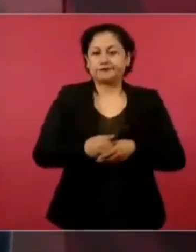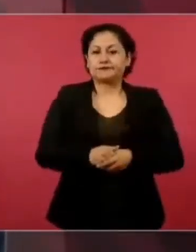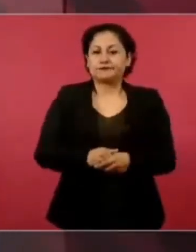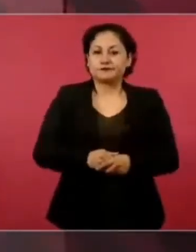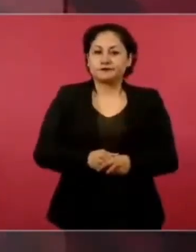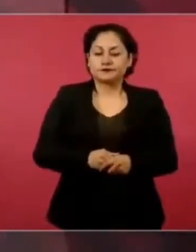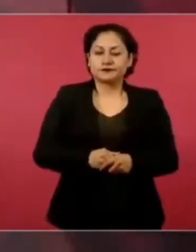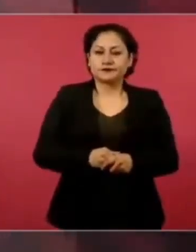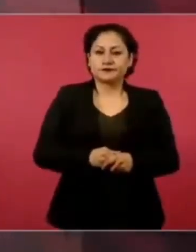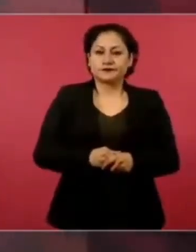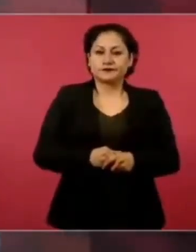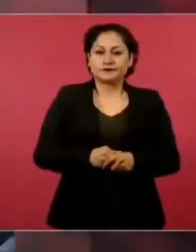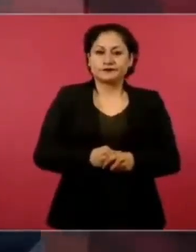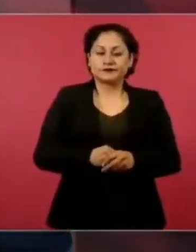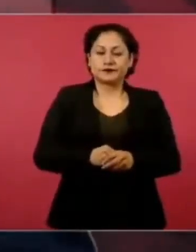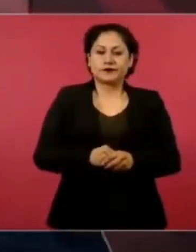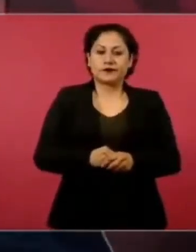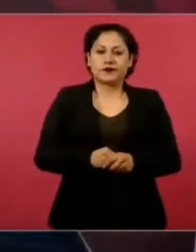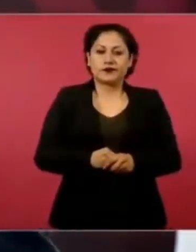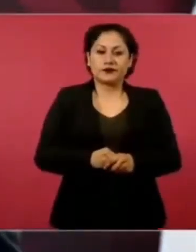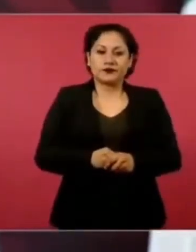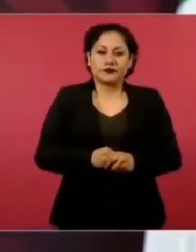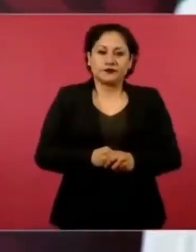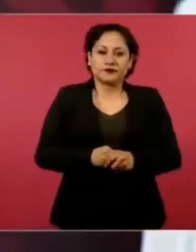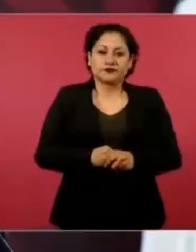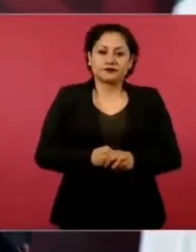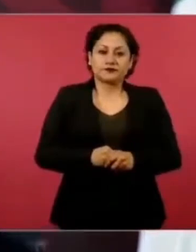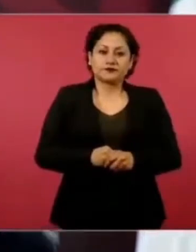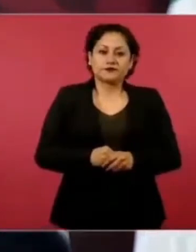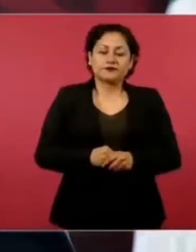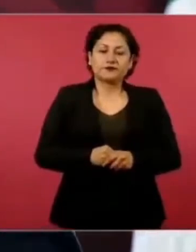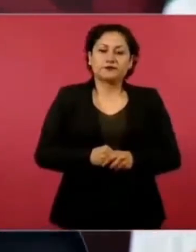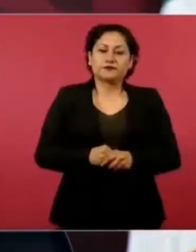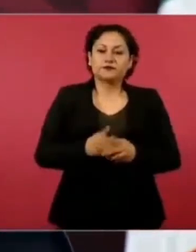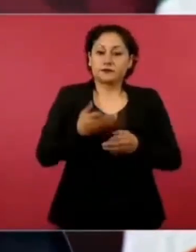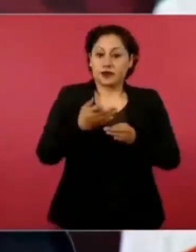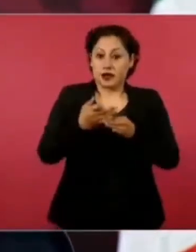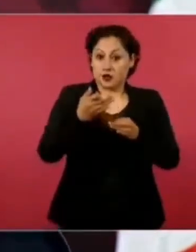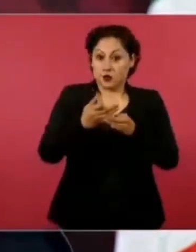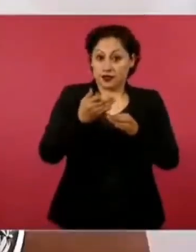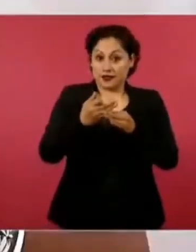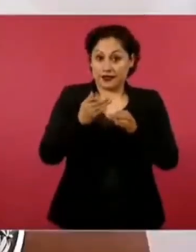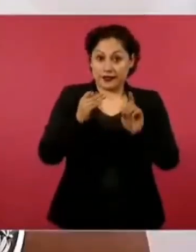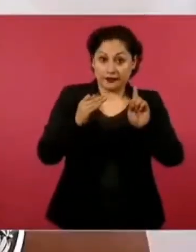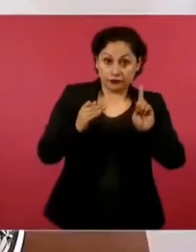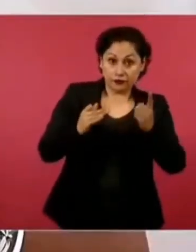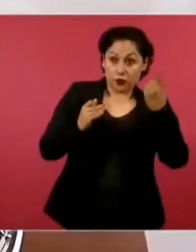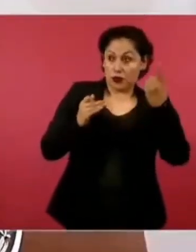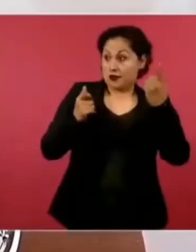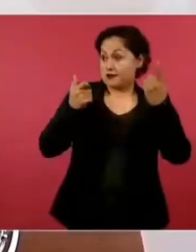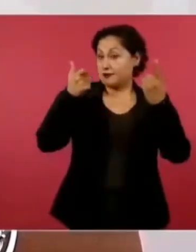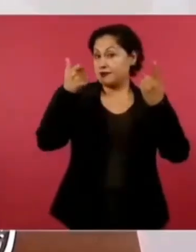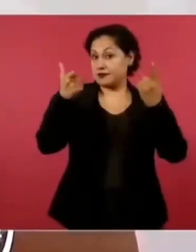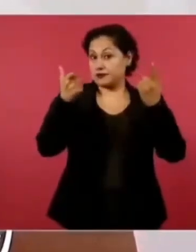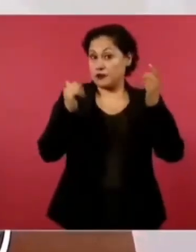Ahora que está a 18.30, les rinde más.